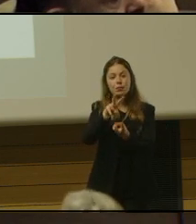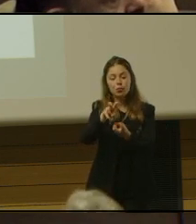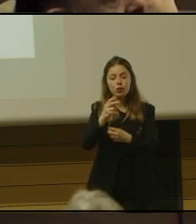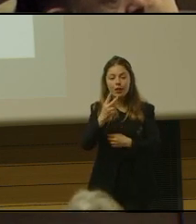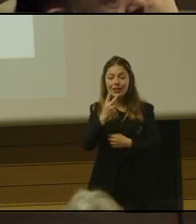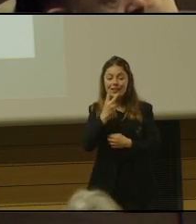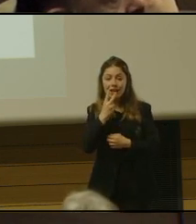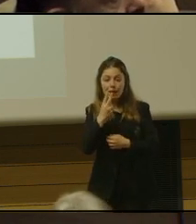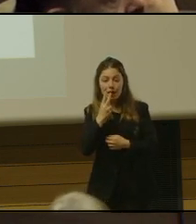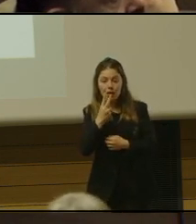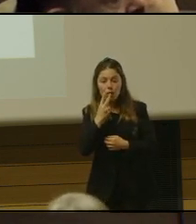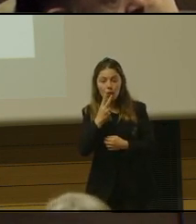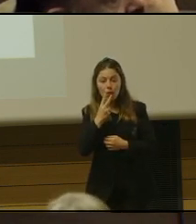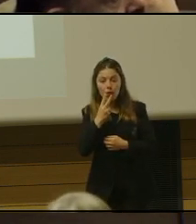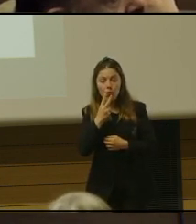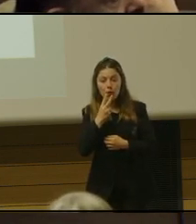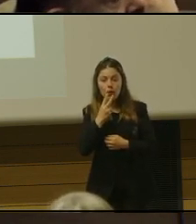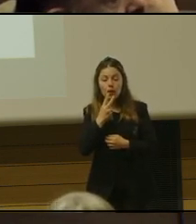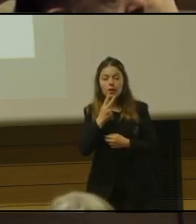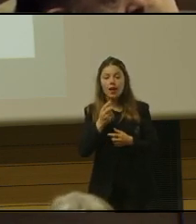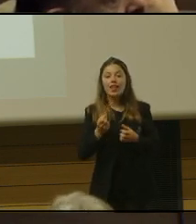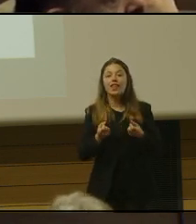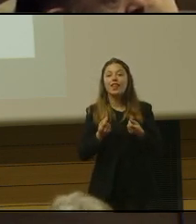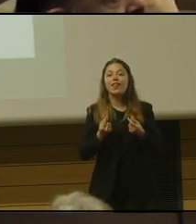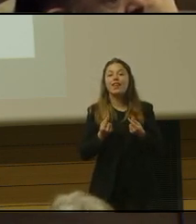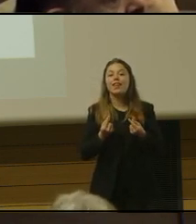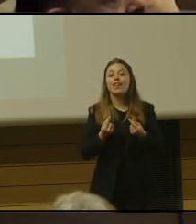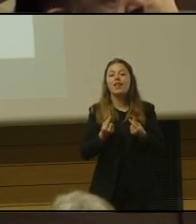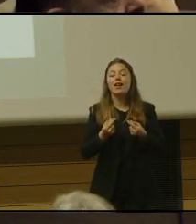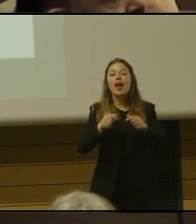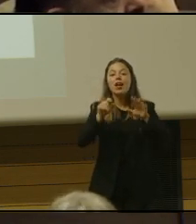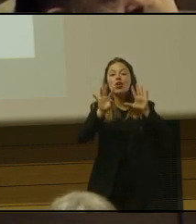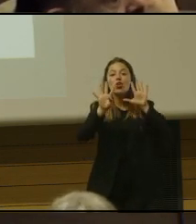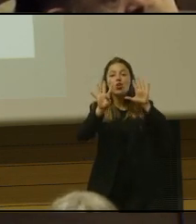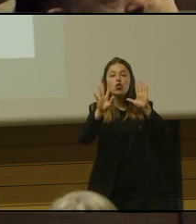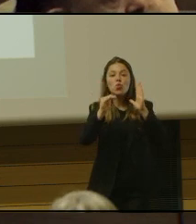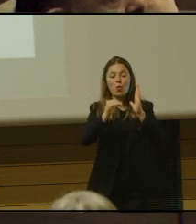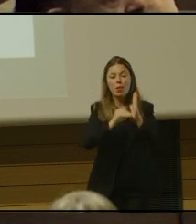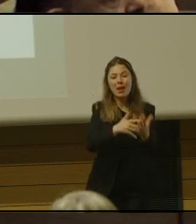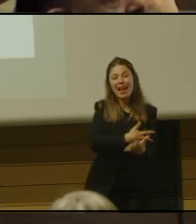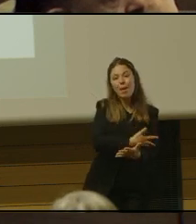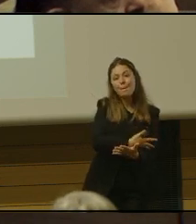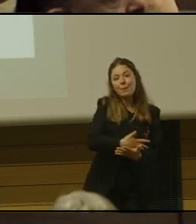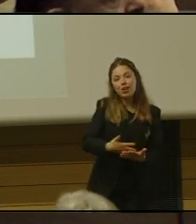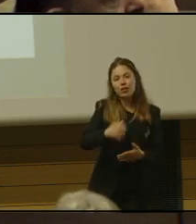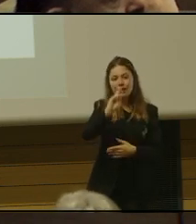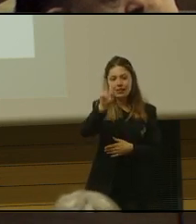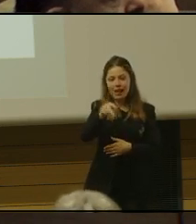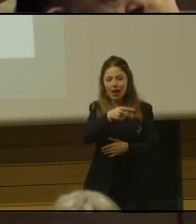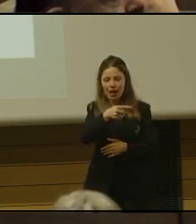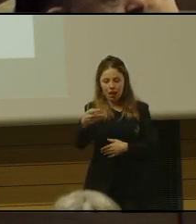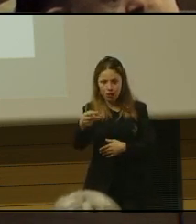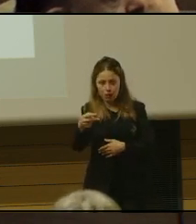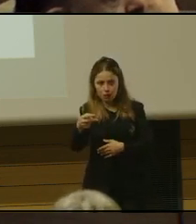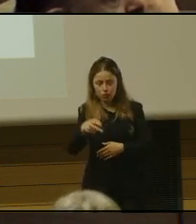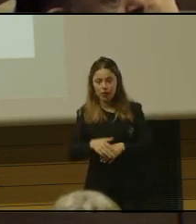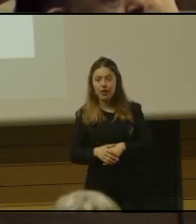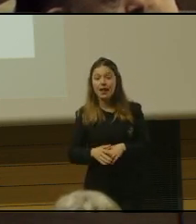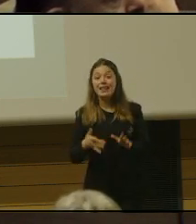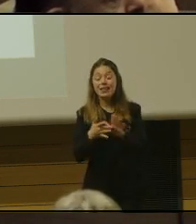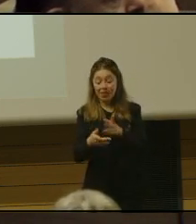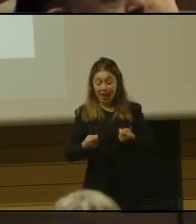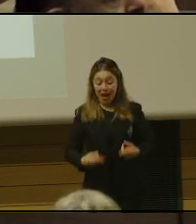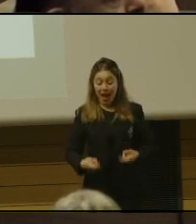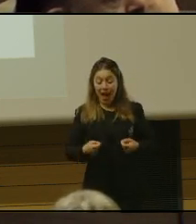tabaco, no digo cifras gordas, eran 9.000 millones de euros. Y lo que nos cuesta el